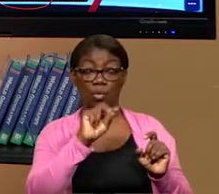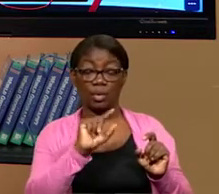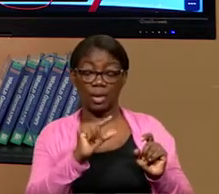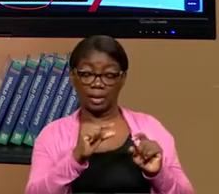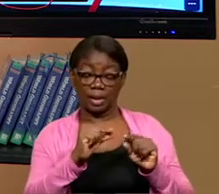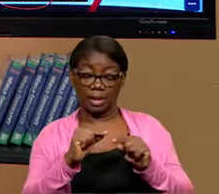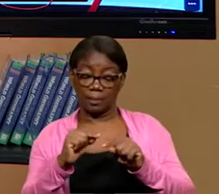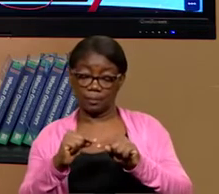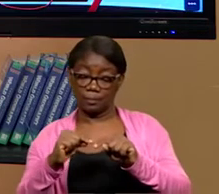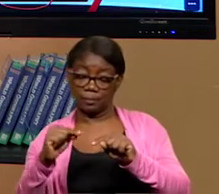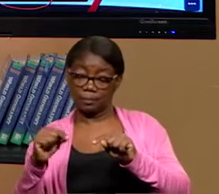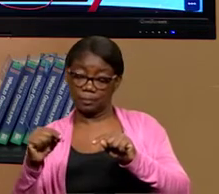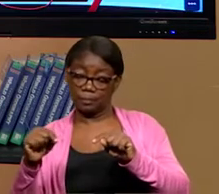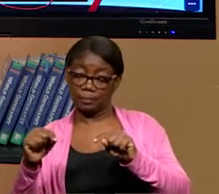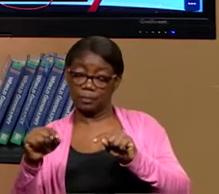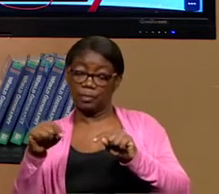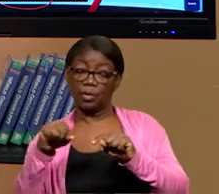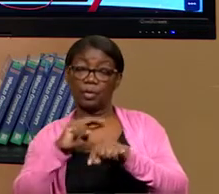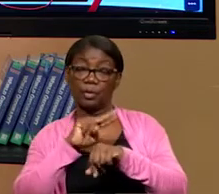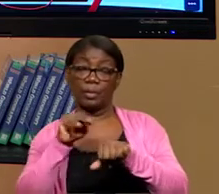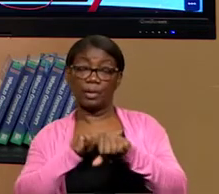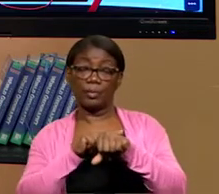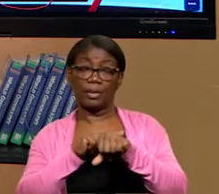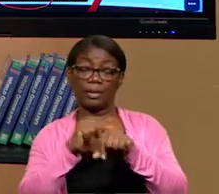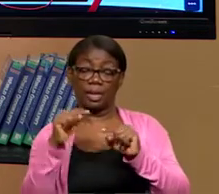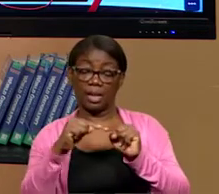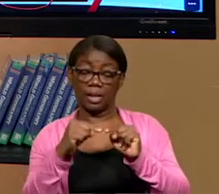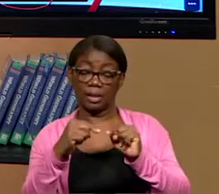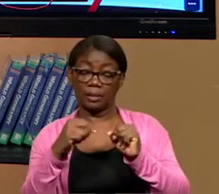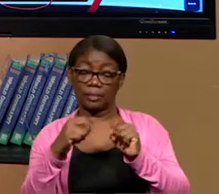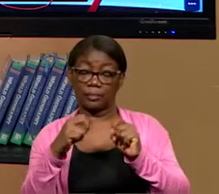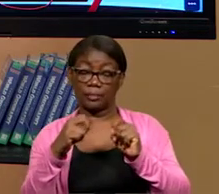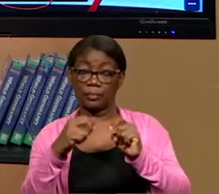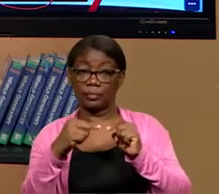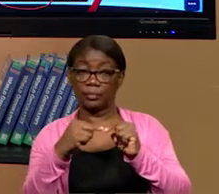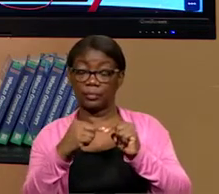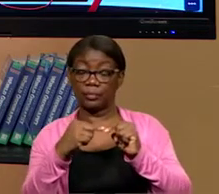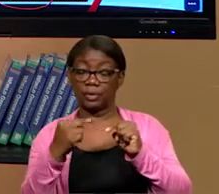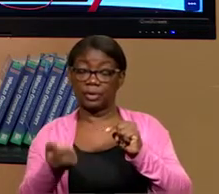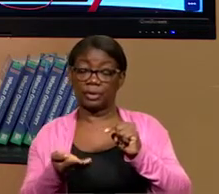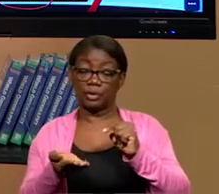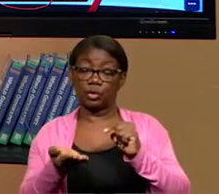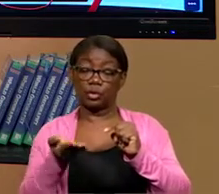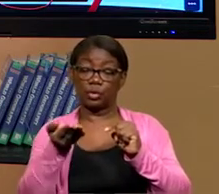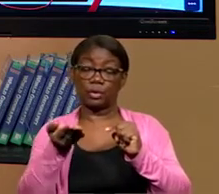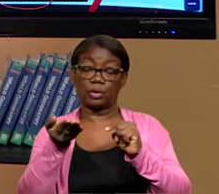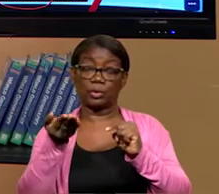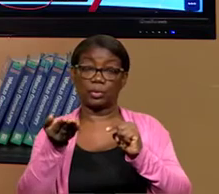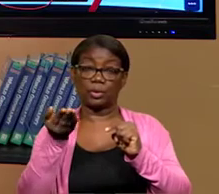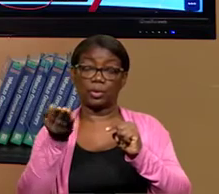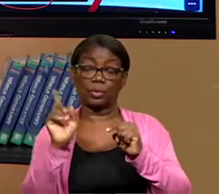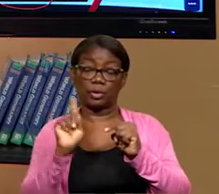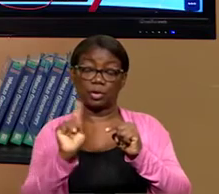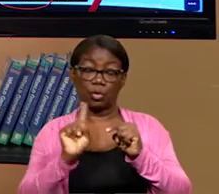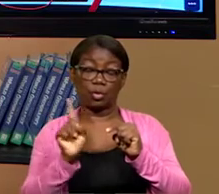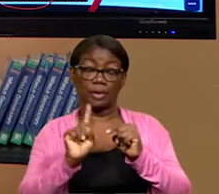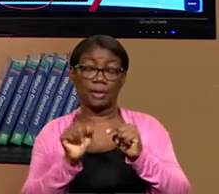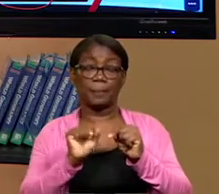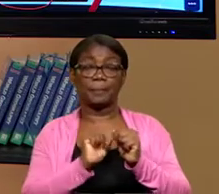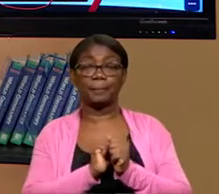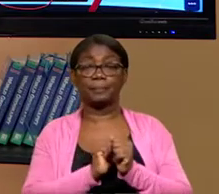pequeña, pero que normalmente la corriente es bastante elevada, ¿verdad? ¿Dónde se da esa